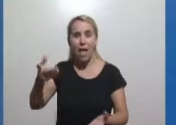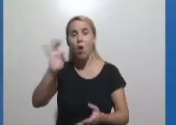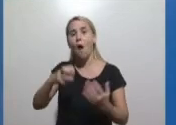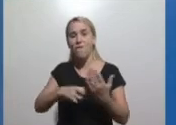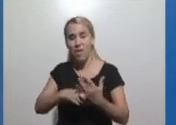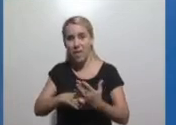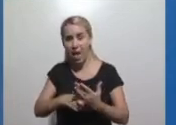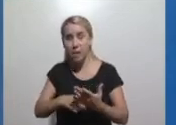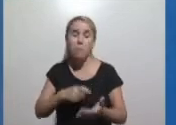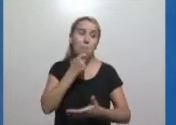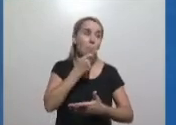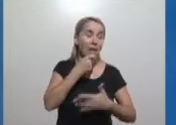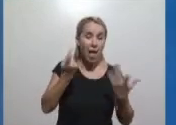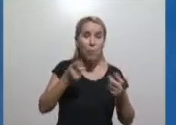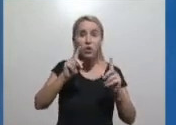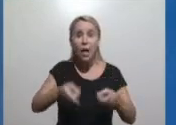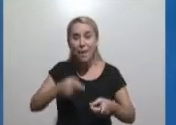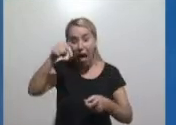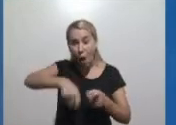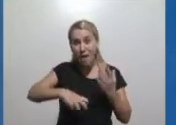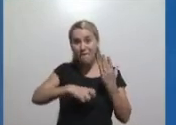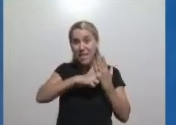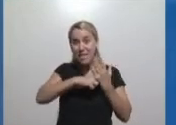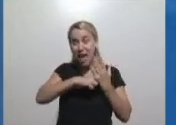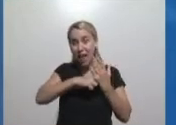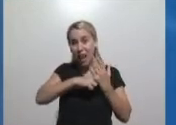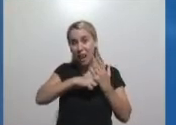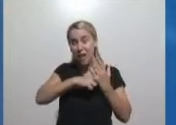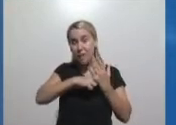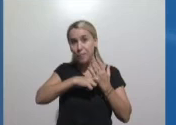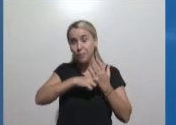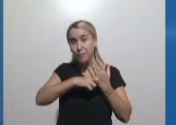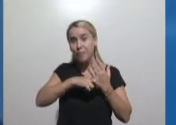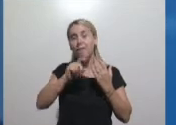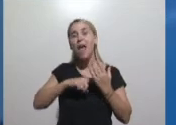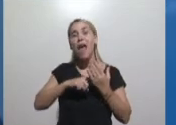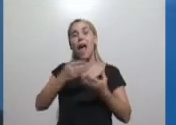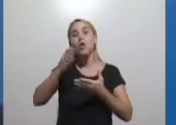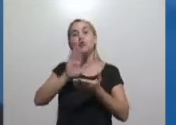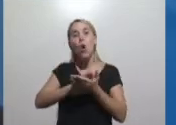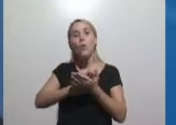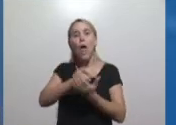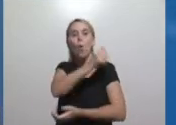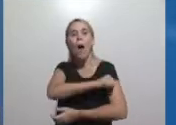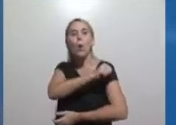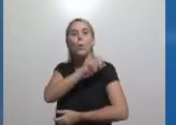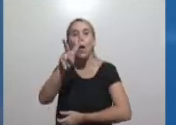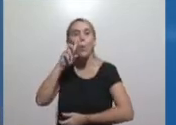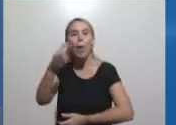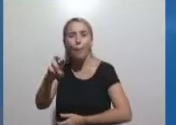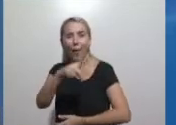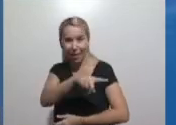fiscales. O, por ejemplo, el actual fiscal que está juzgando la causa de las vacunas VIP, que se lo